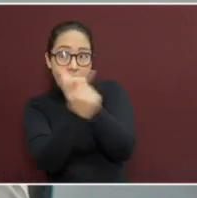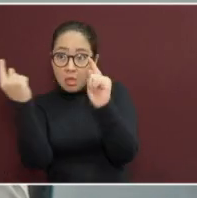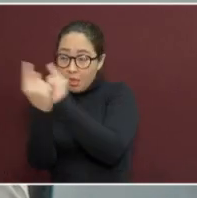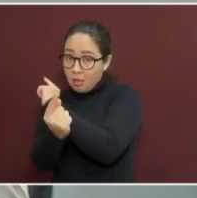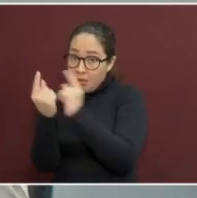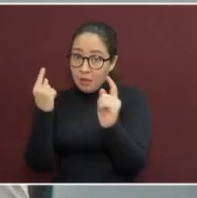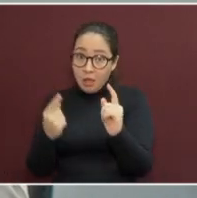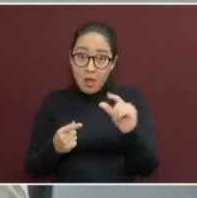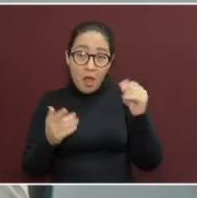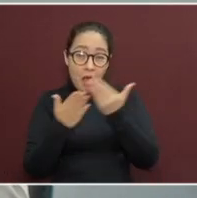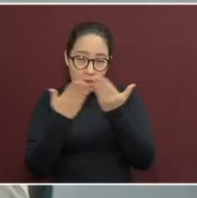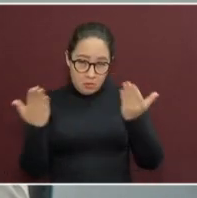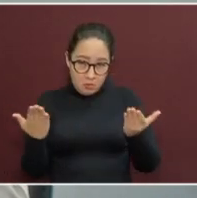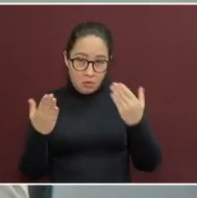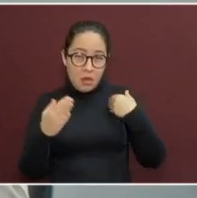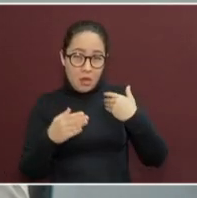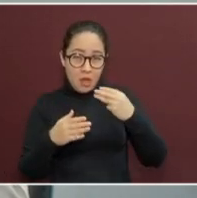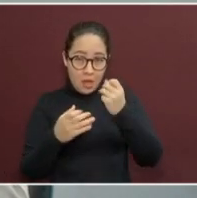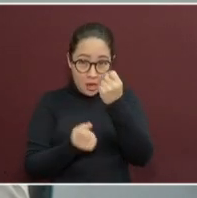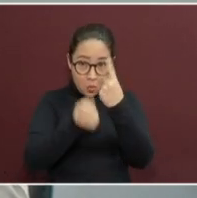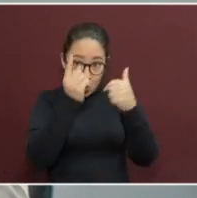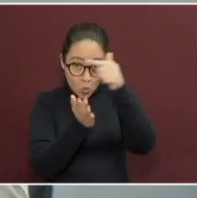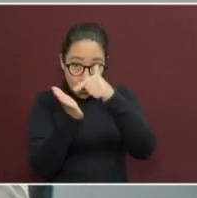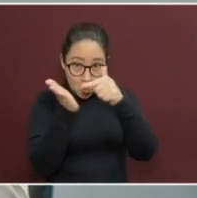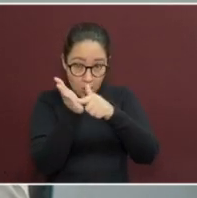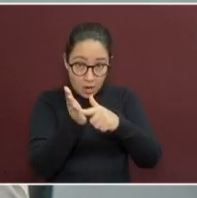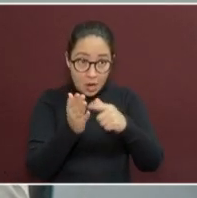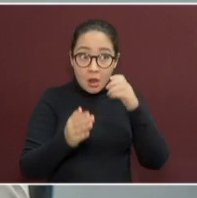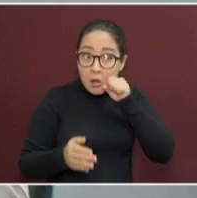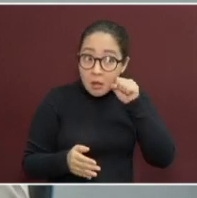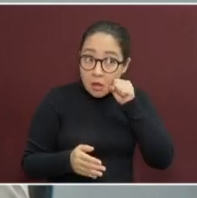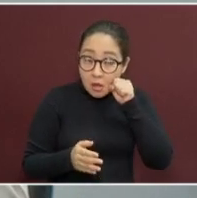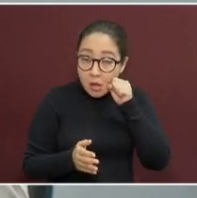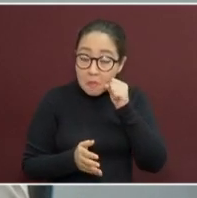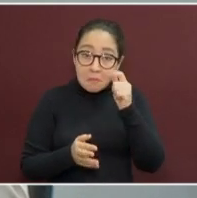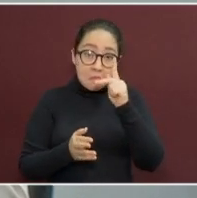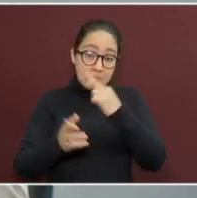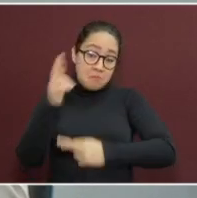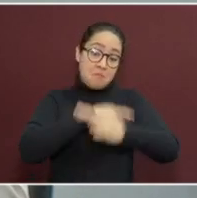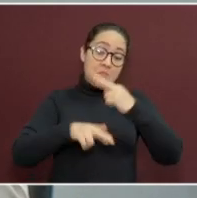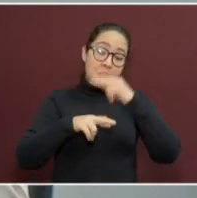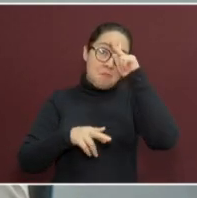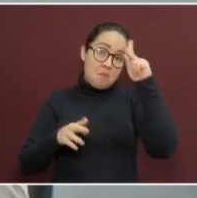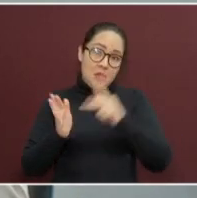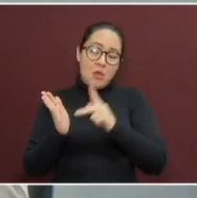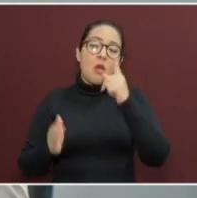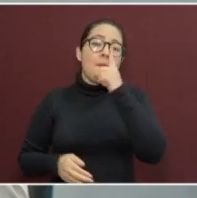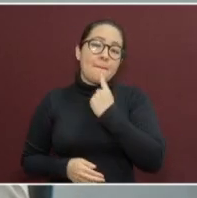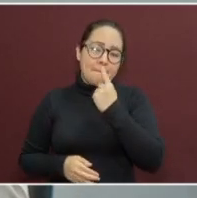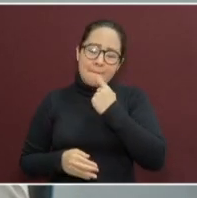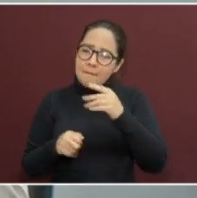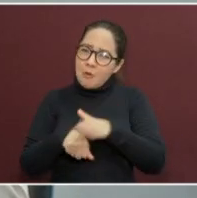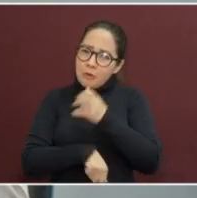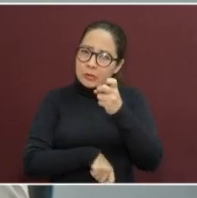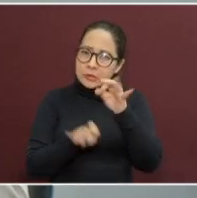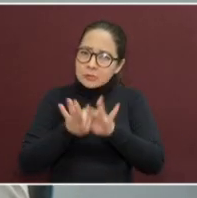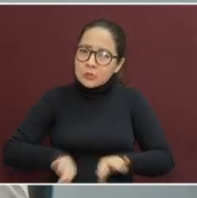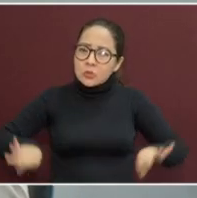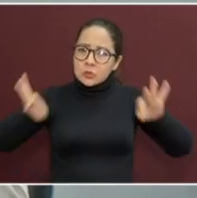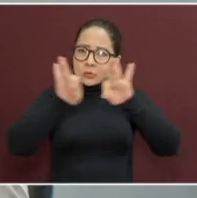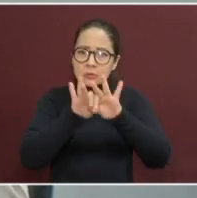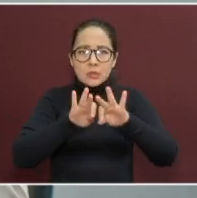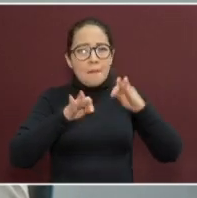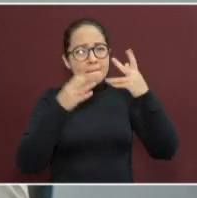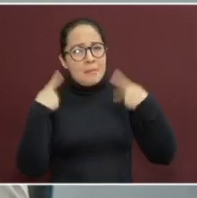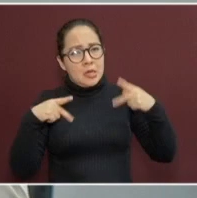municipios que hoy se presentan en naranja se tornen a rojo por eso es muy importante que participemos activamente como sociedad y